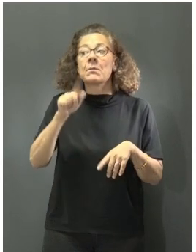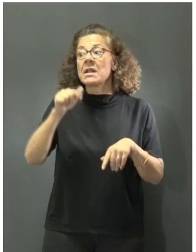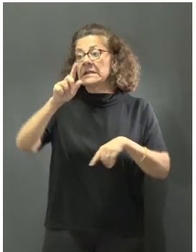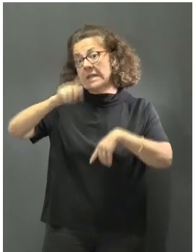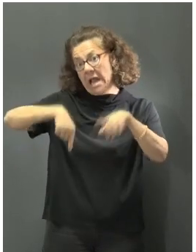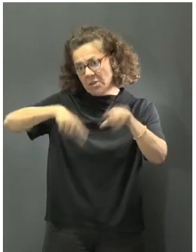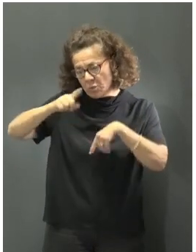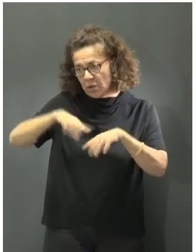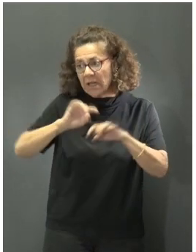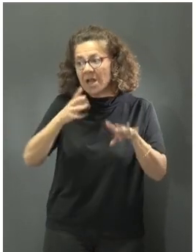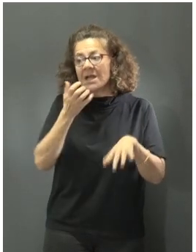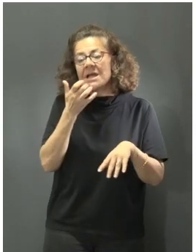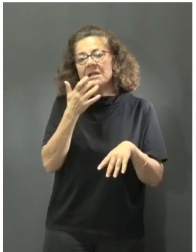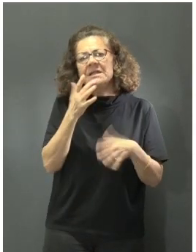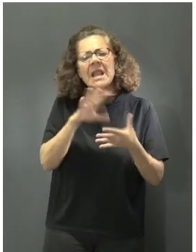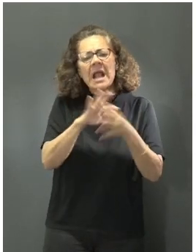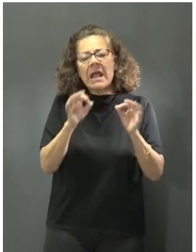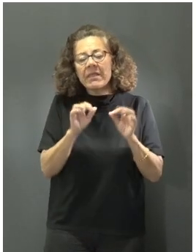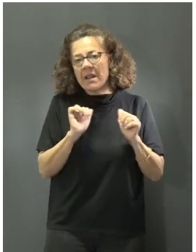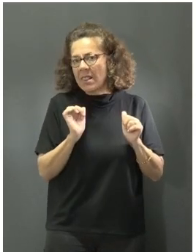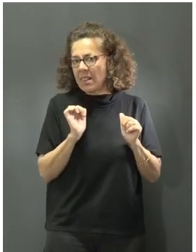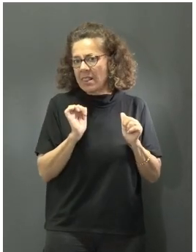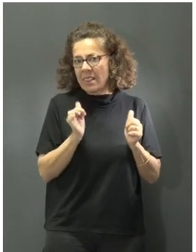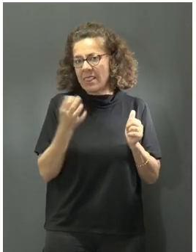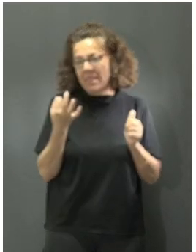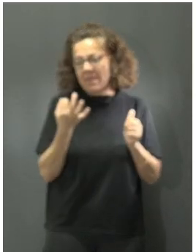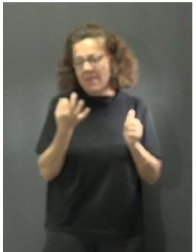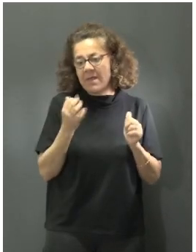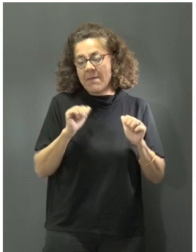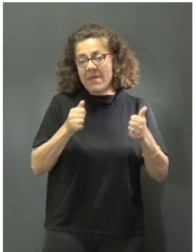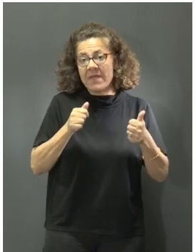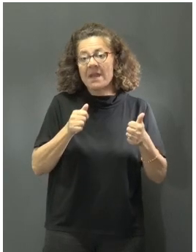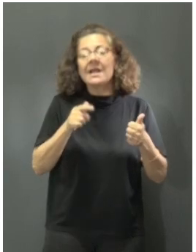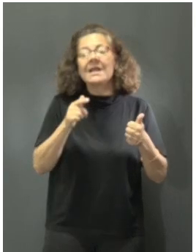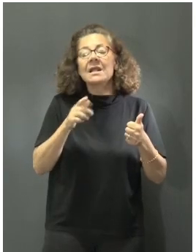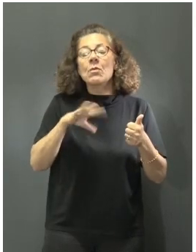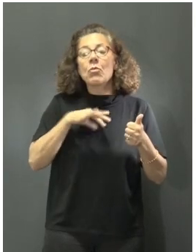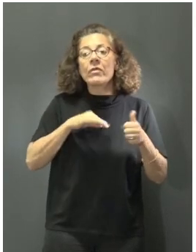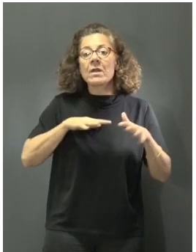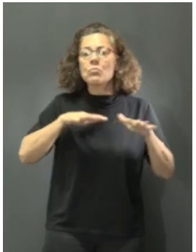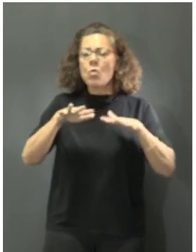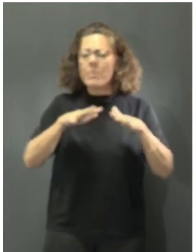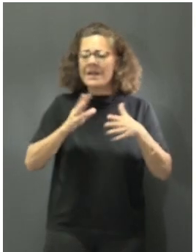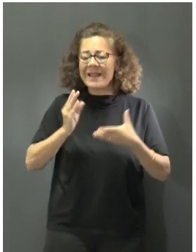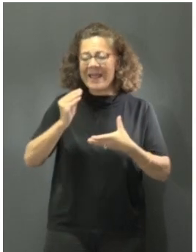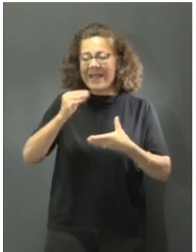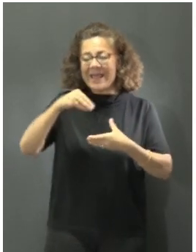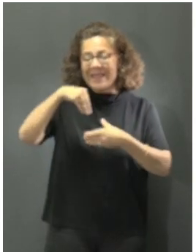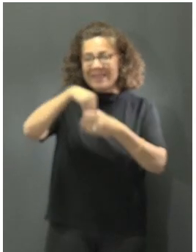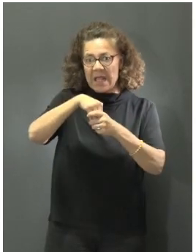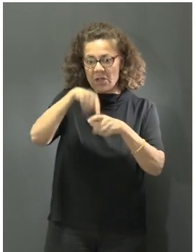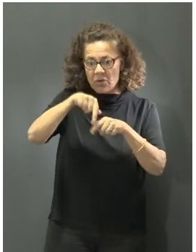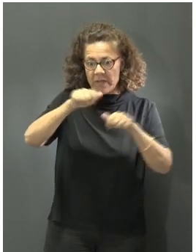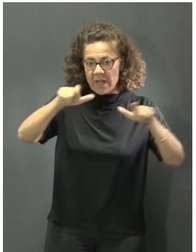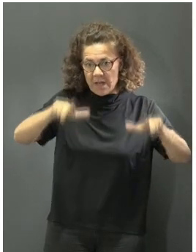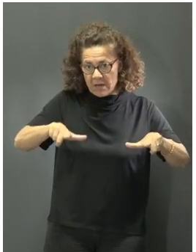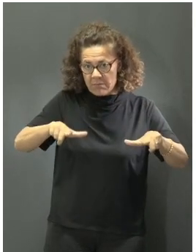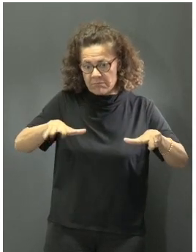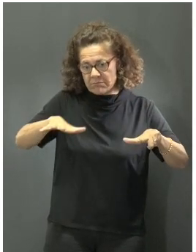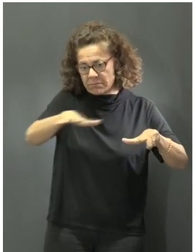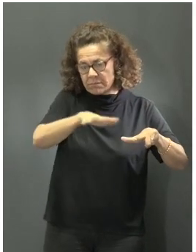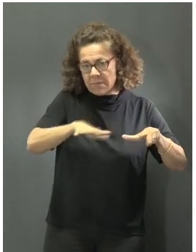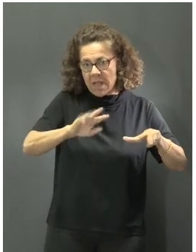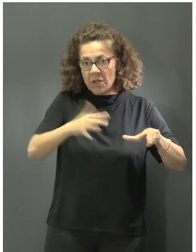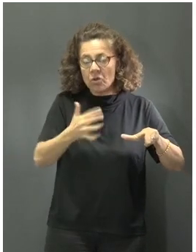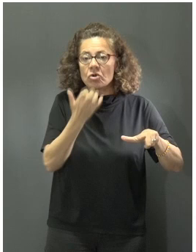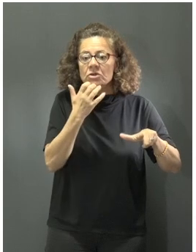¿no? El transporte, o sea, si siguiéramos la cadena, yo creo que... Claro, el poder desenvolverte dentro del propio entorno, ¿no? Hay